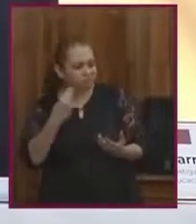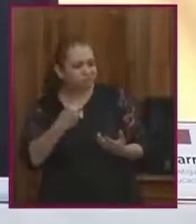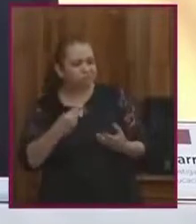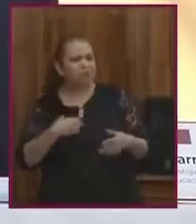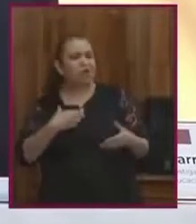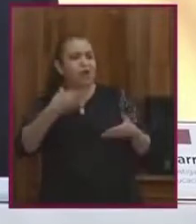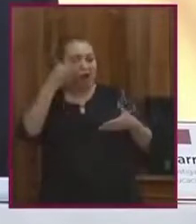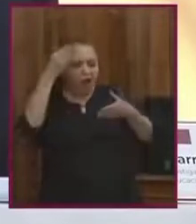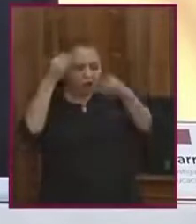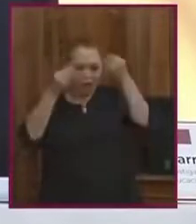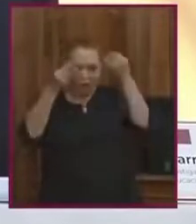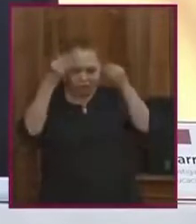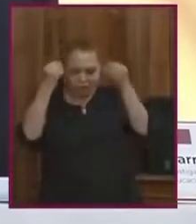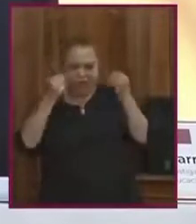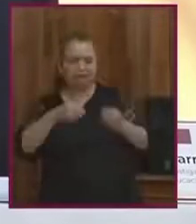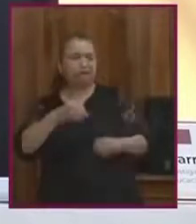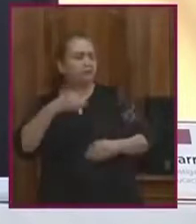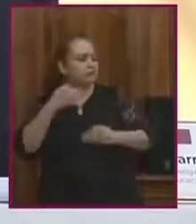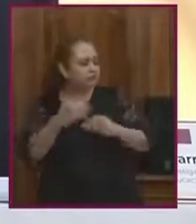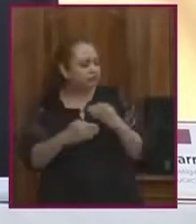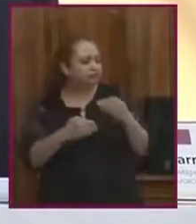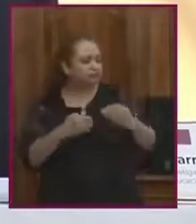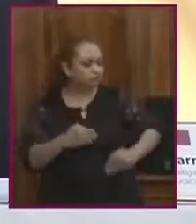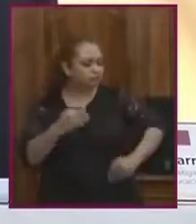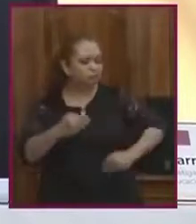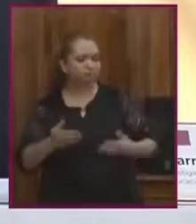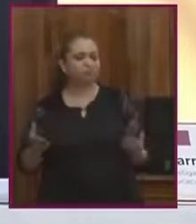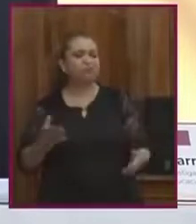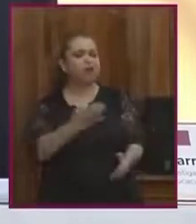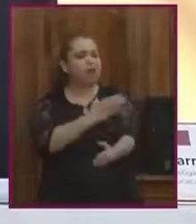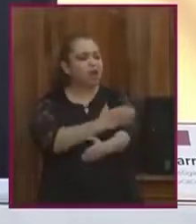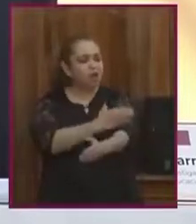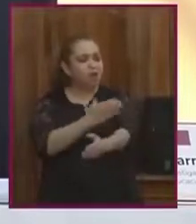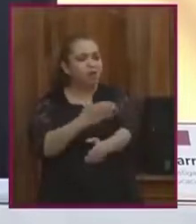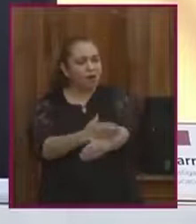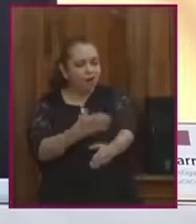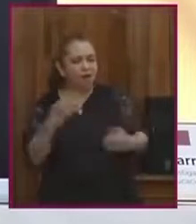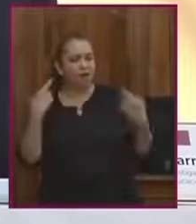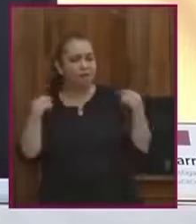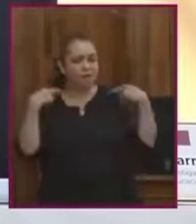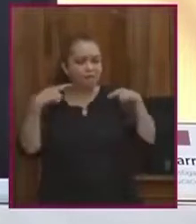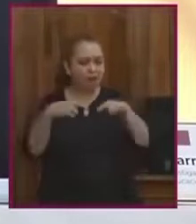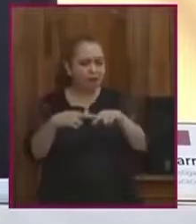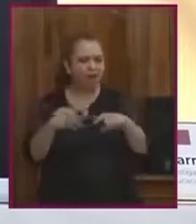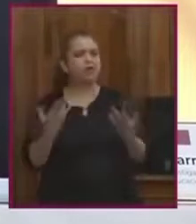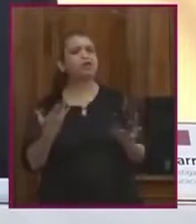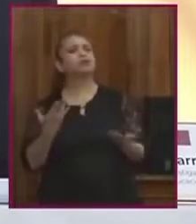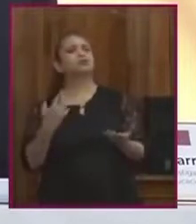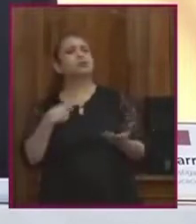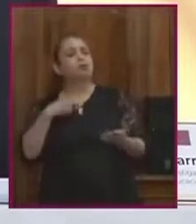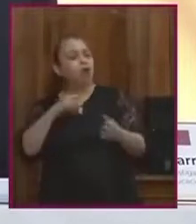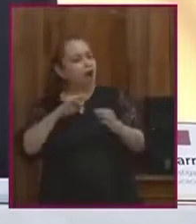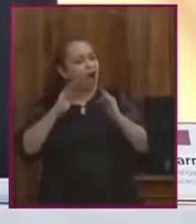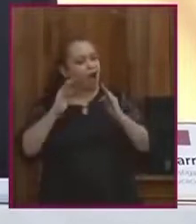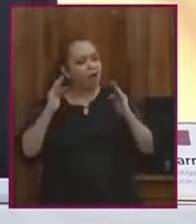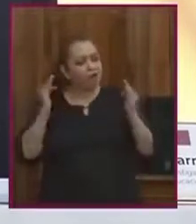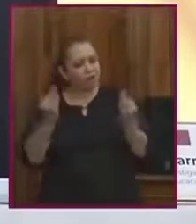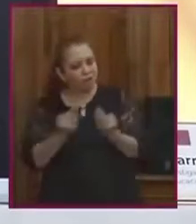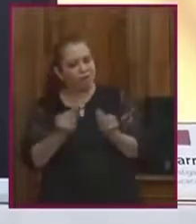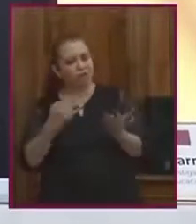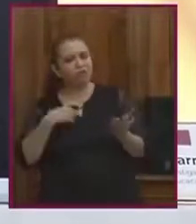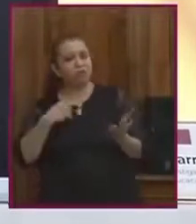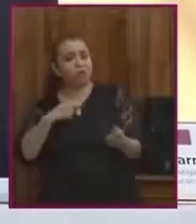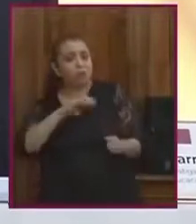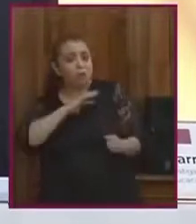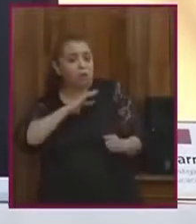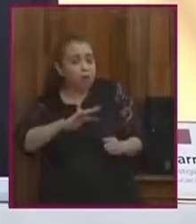permanente, que es lo que comentaba aquí el doctor hace ratito, acompañar a los maestros a esa preparación, a esa formación, porque puede